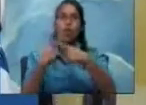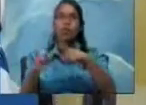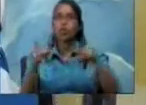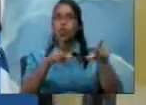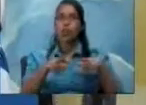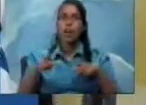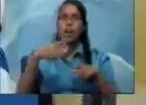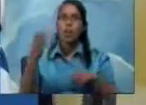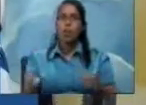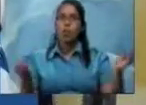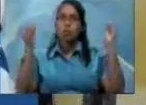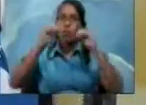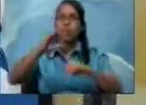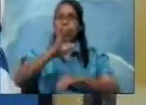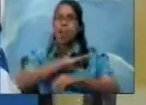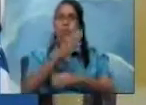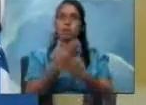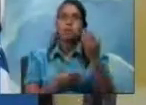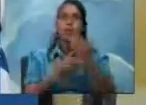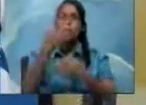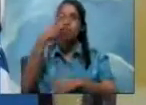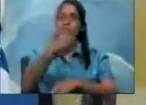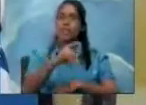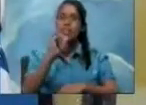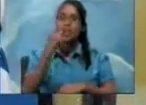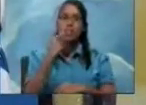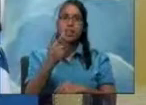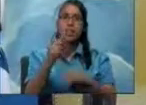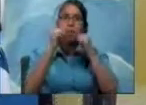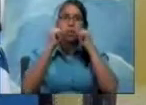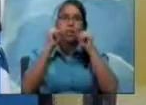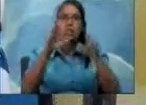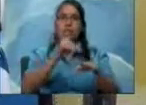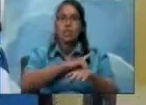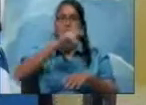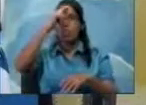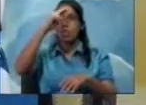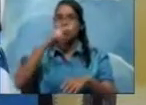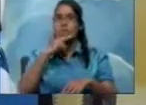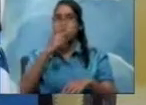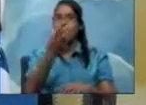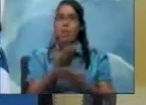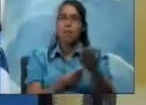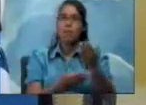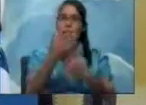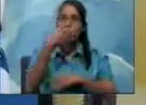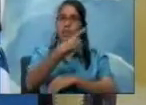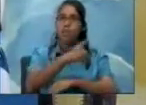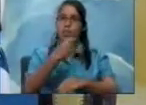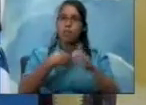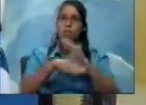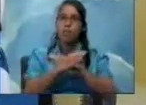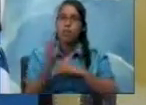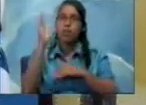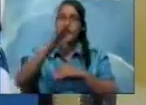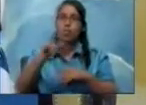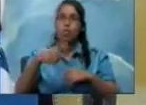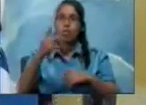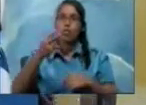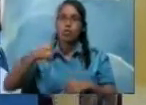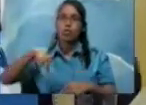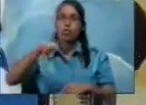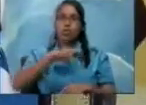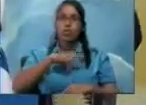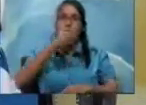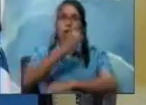dijo los pondré a mi mano derecha Y les diré bendito de mi padre a la mano derecha vamos a estar cuando nosotros